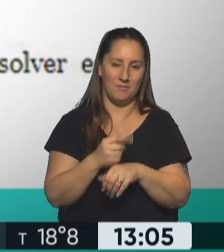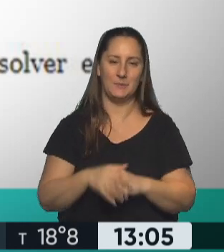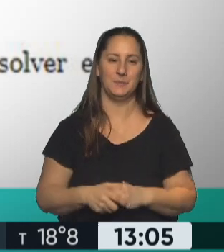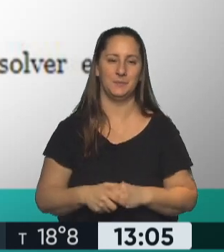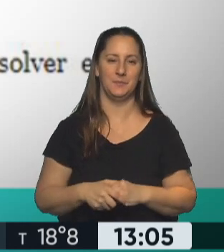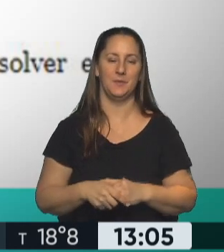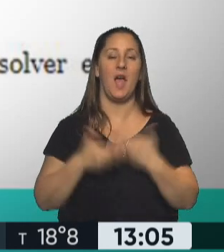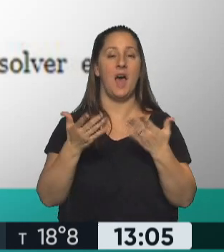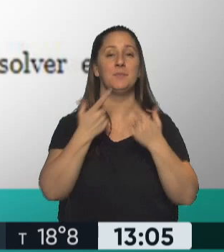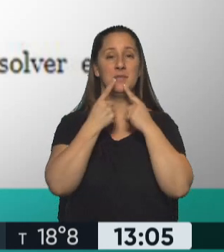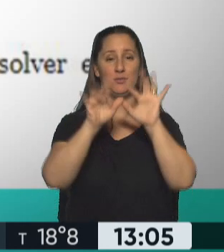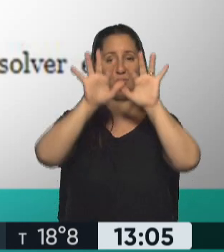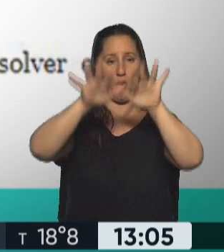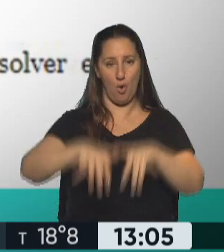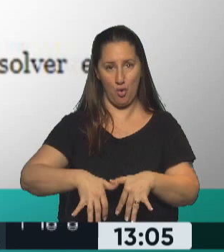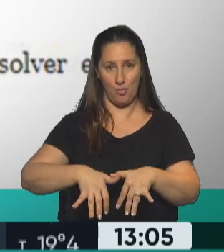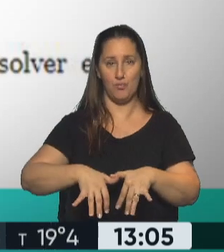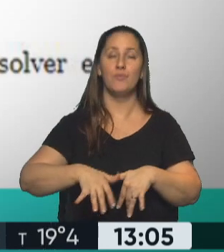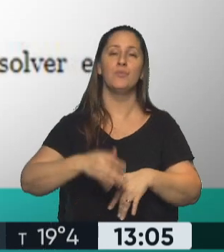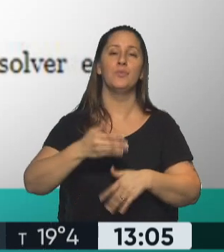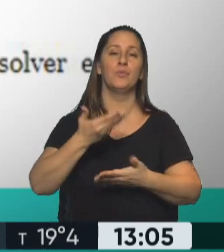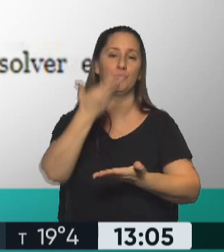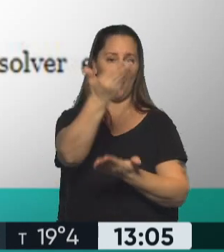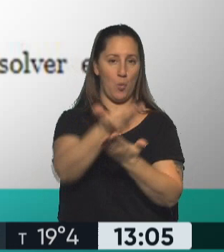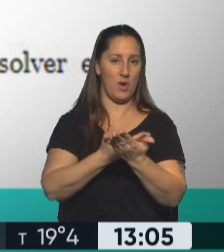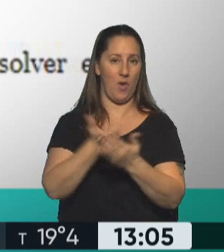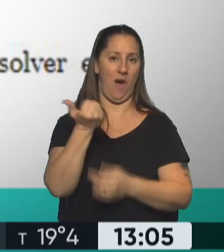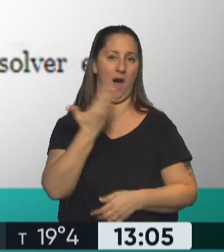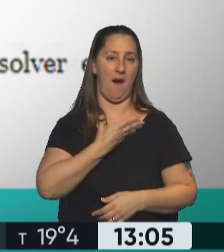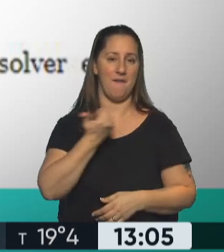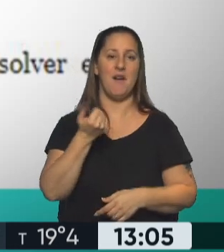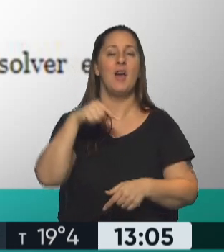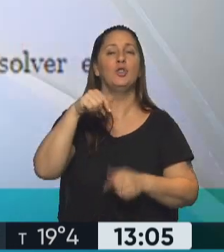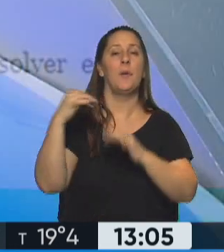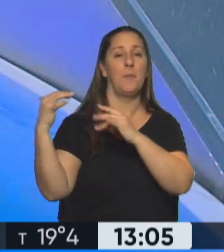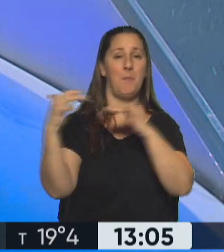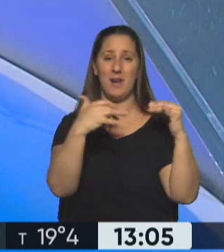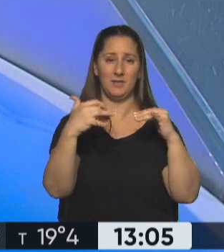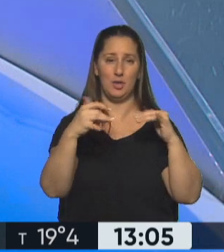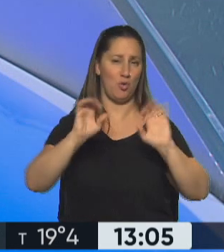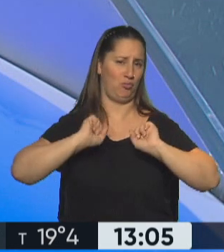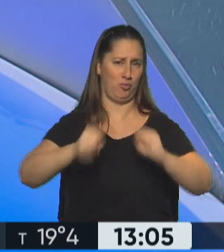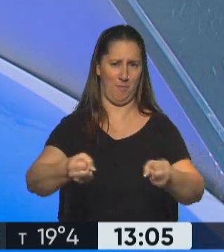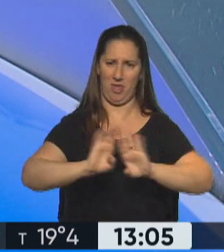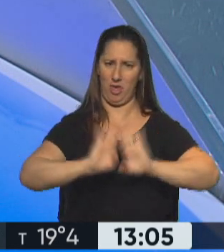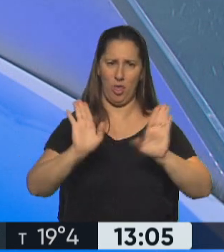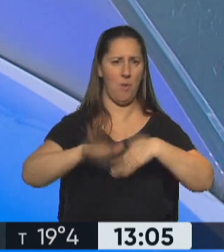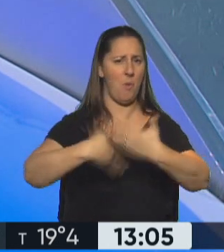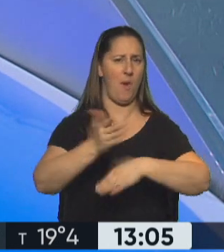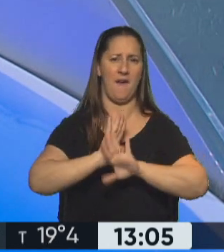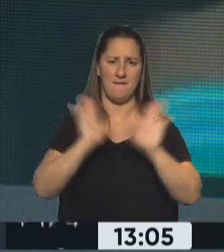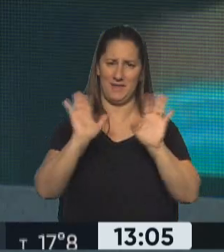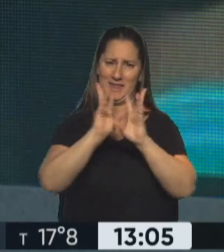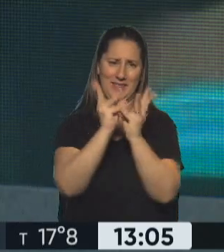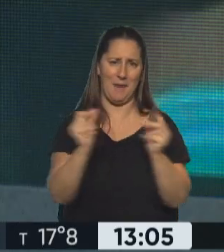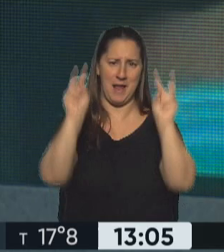está expresado en el comunicado de la Asociación del Fútbol Argentino. Ya no se va a volver a jugar. No. Ya está, tajante. Bueno, fin para este